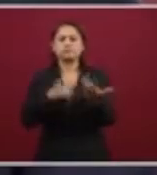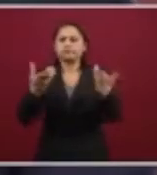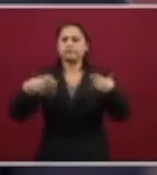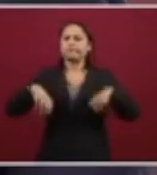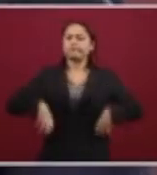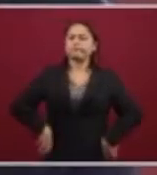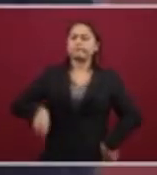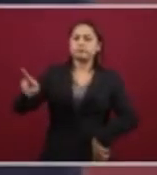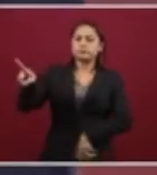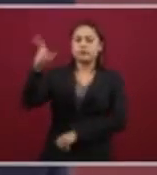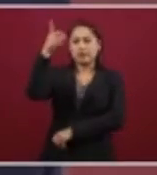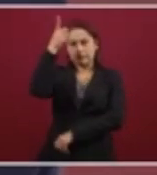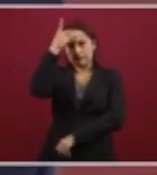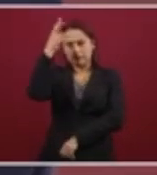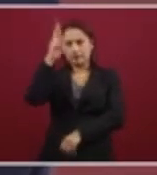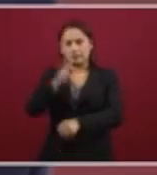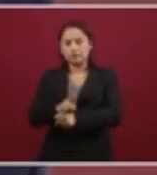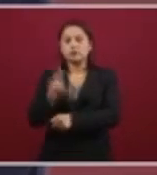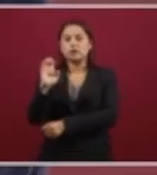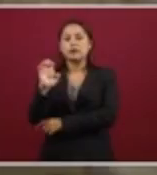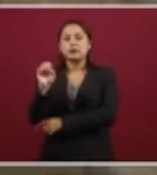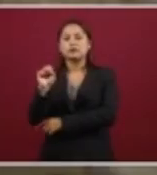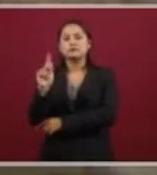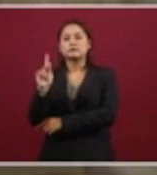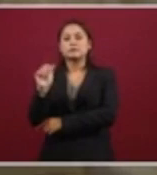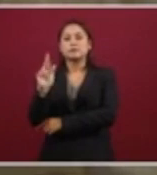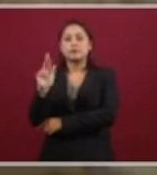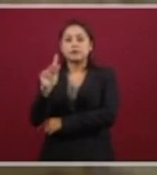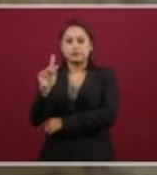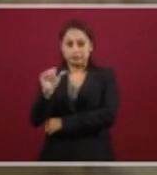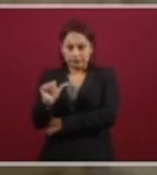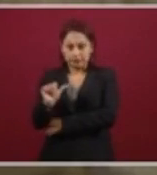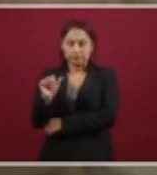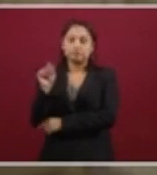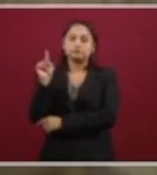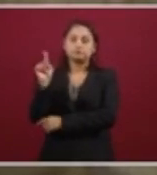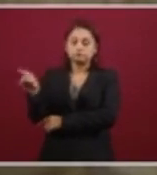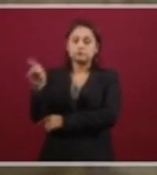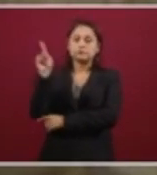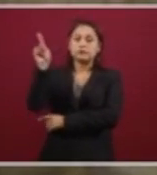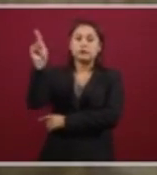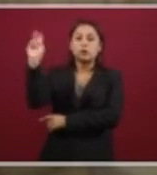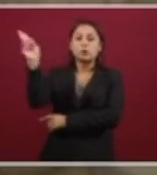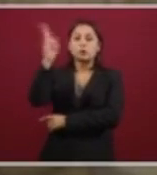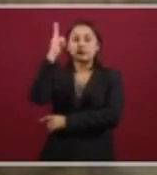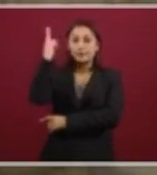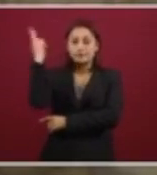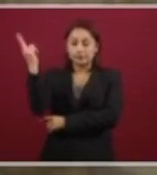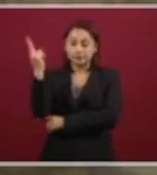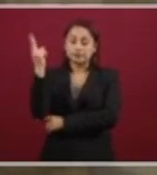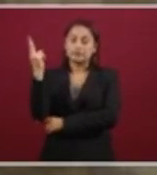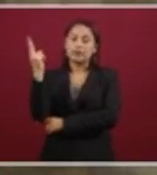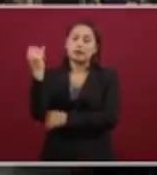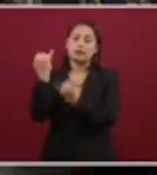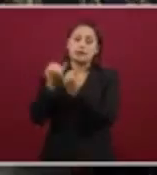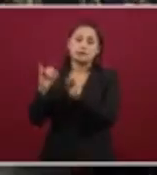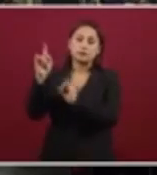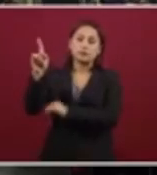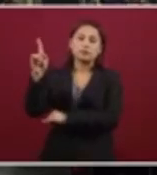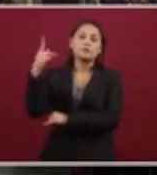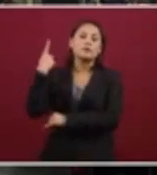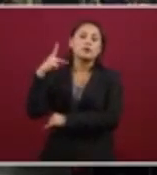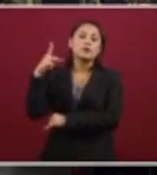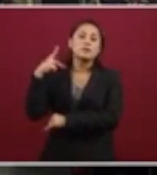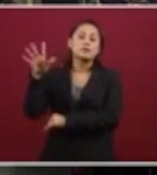Esparza Ortiz de la Universidad Autónoma de Puebla, quien desvió de esta casa de